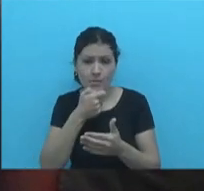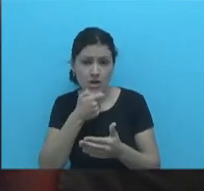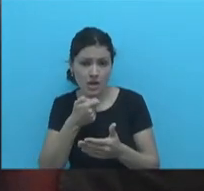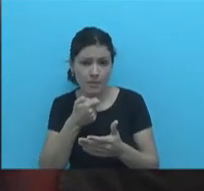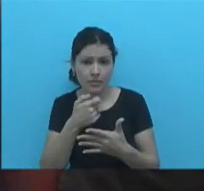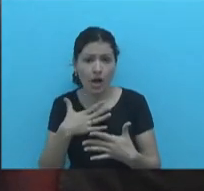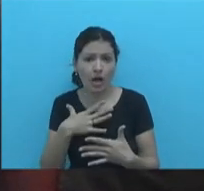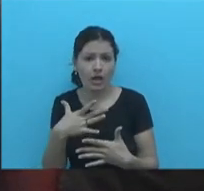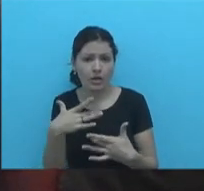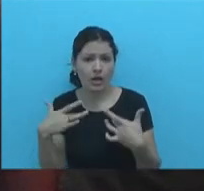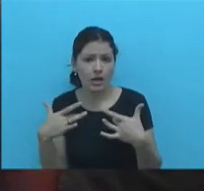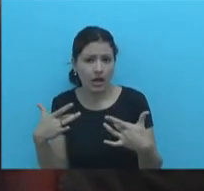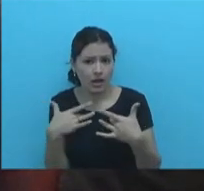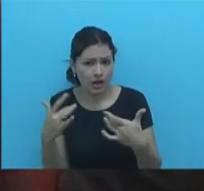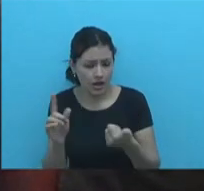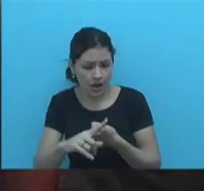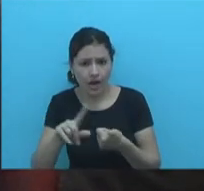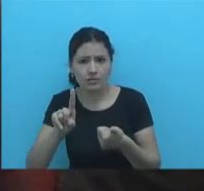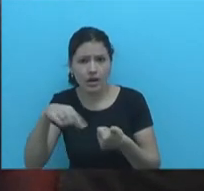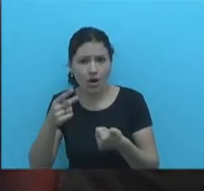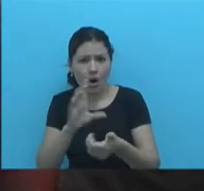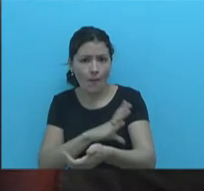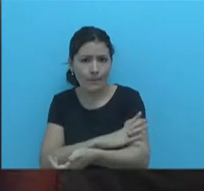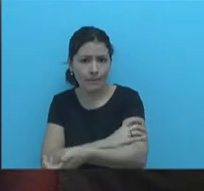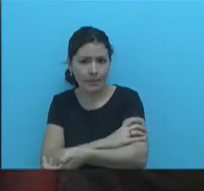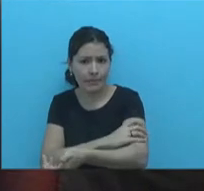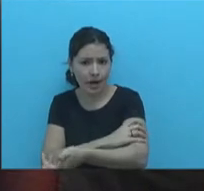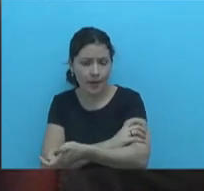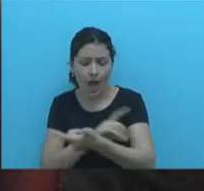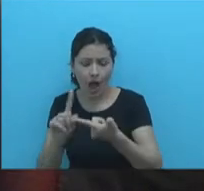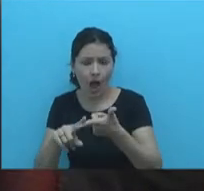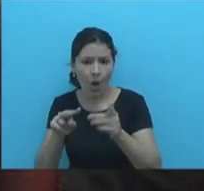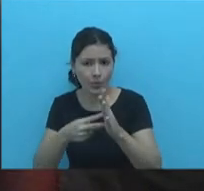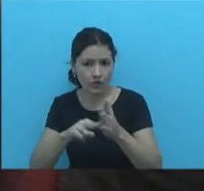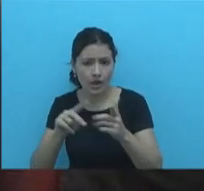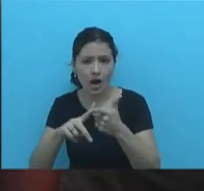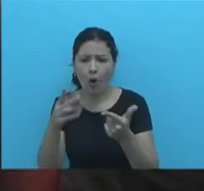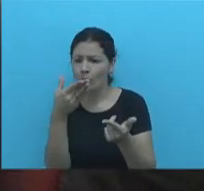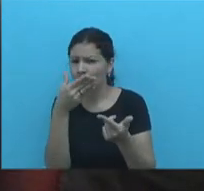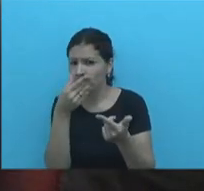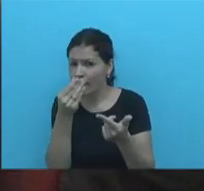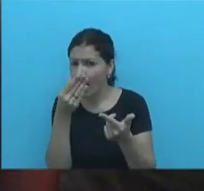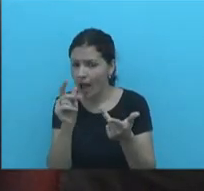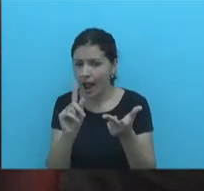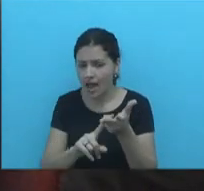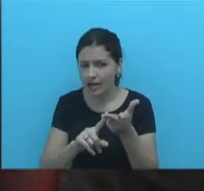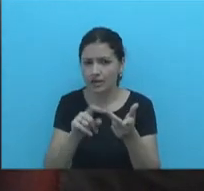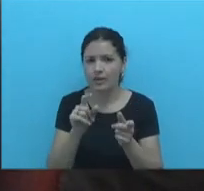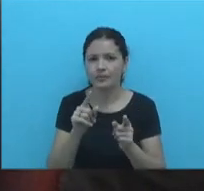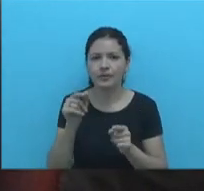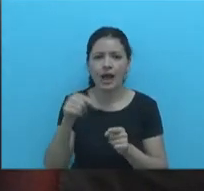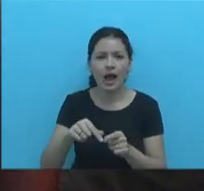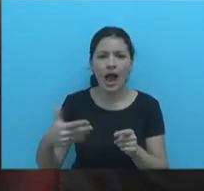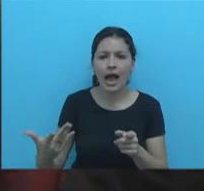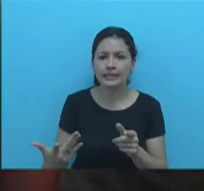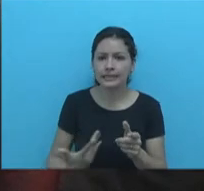asma, problemas relacionados con la presión arterial, alergia. Accidentes en talleres, por